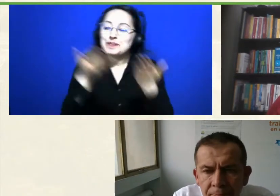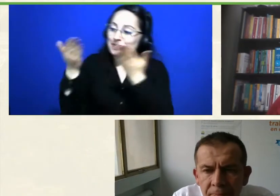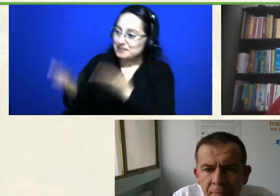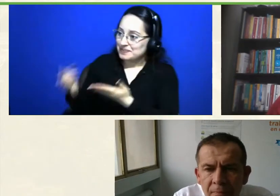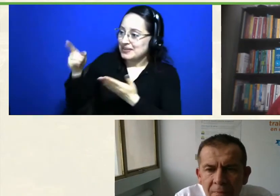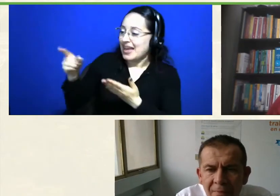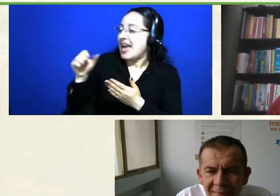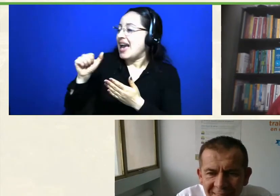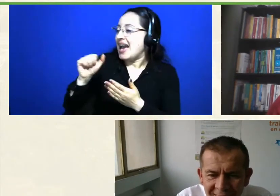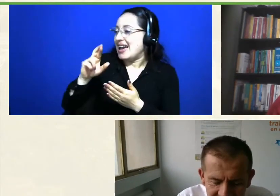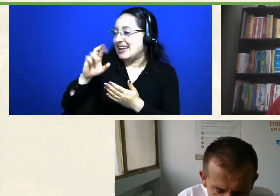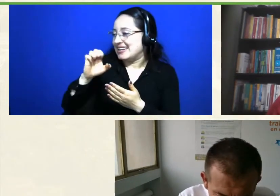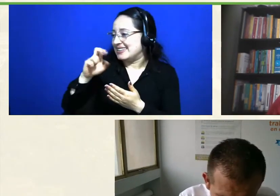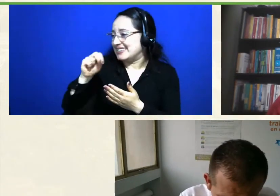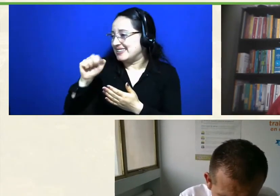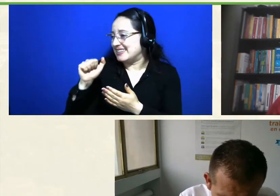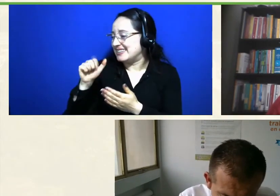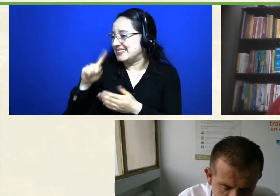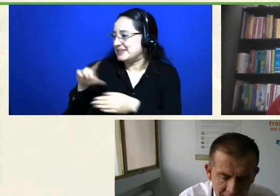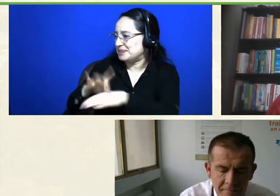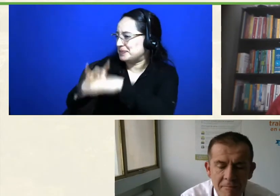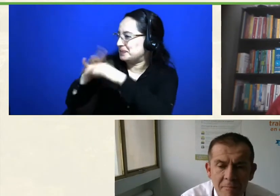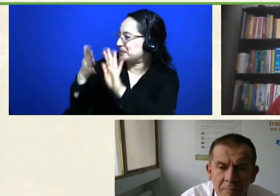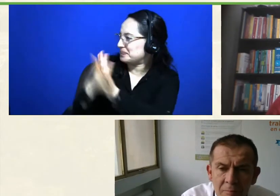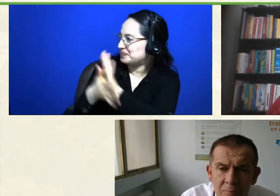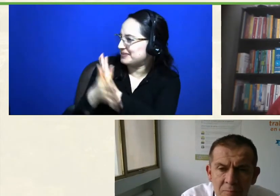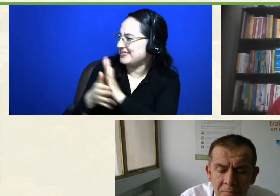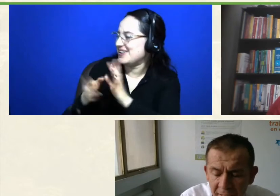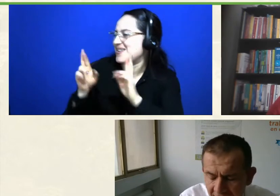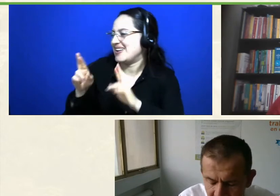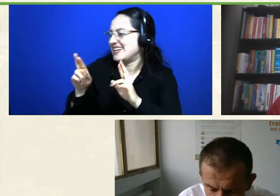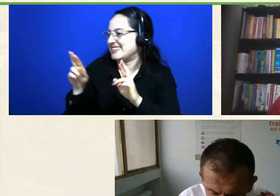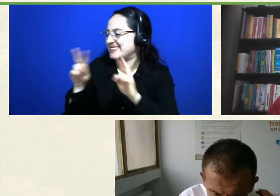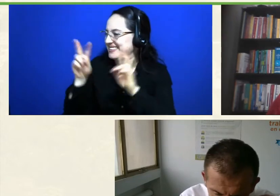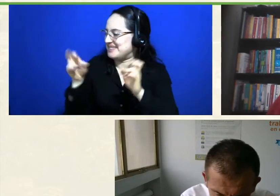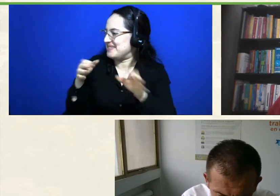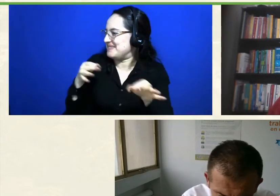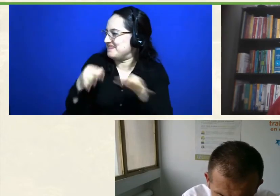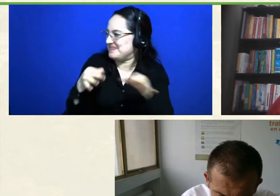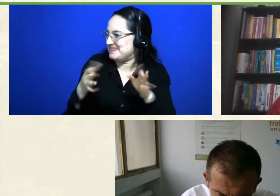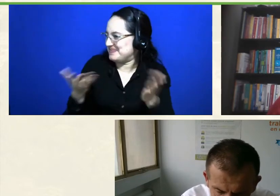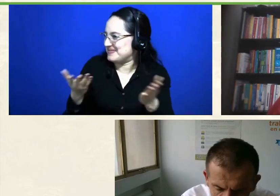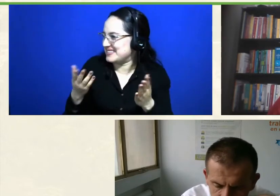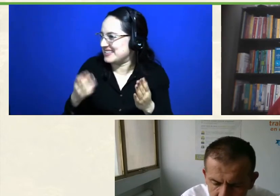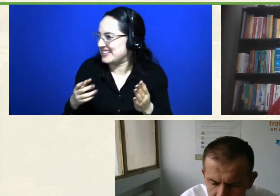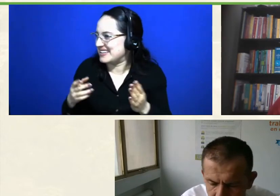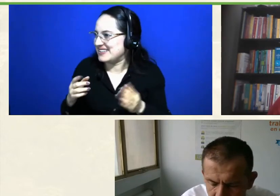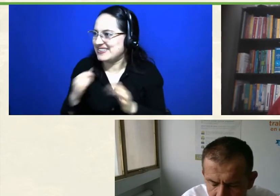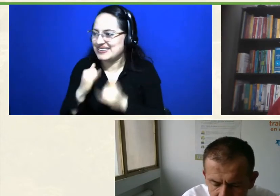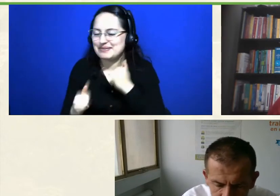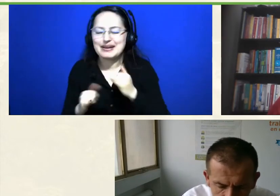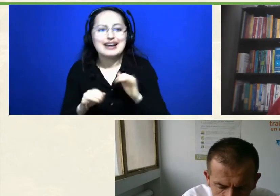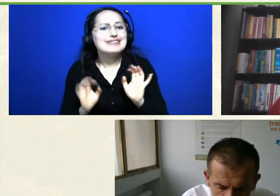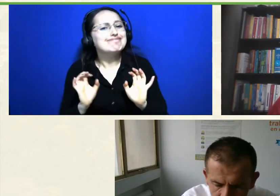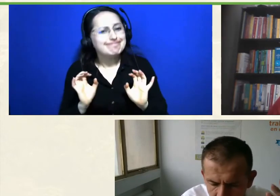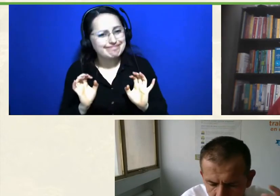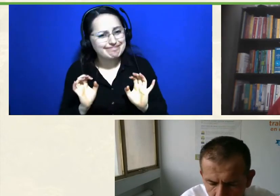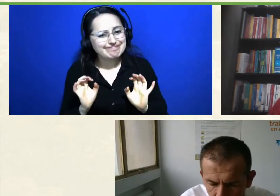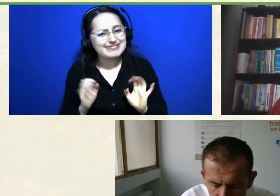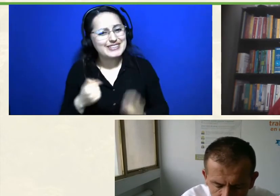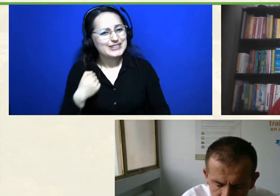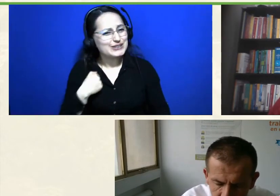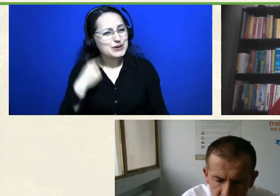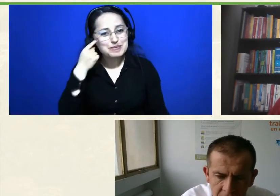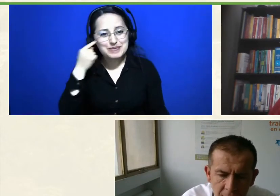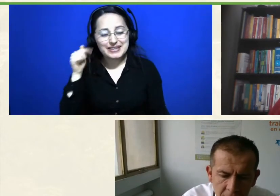quisiéramos que con usted cerráramos este tema tan bonito. Bien, no, yo siempre he pensado que este mecanismo, insisto,